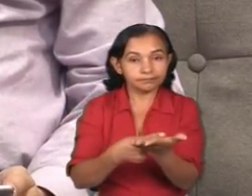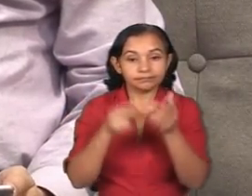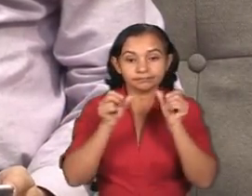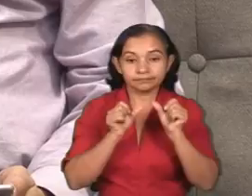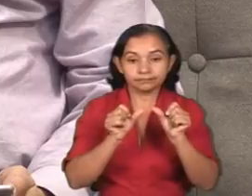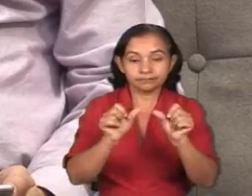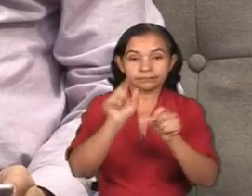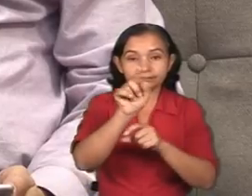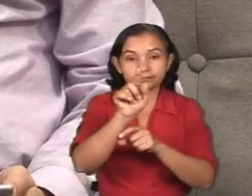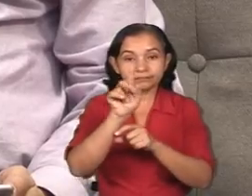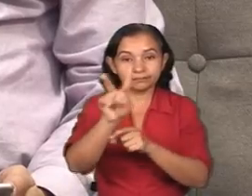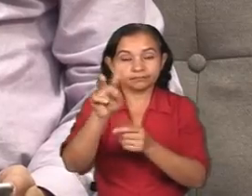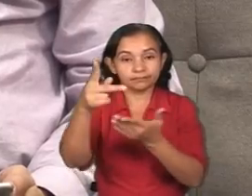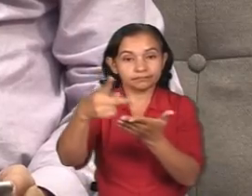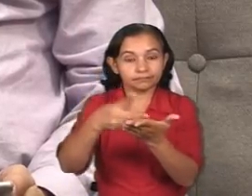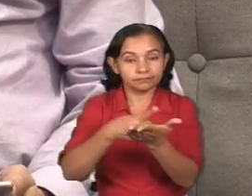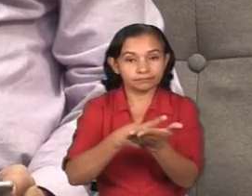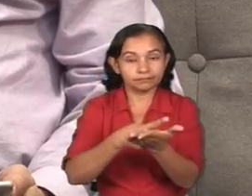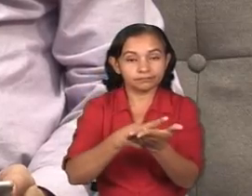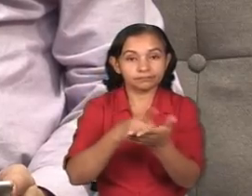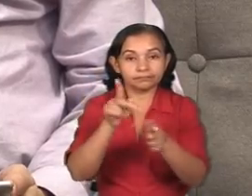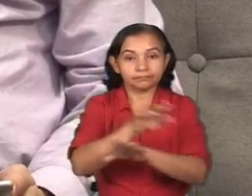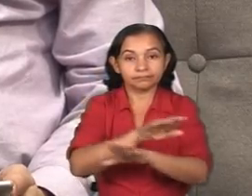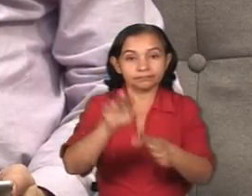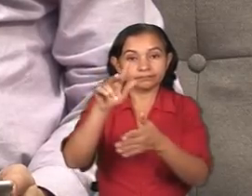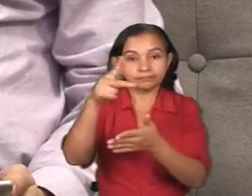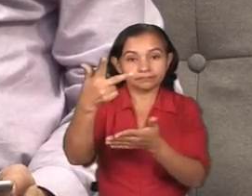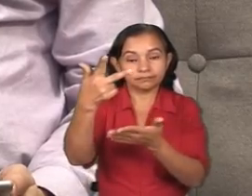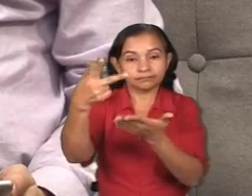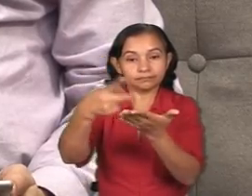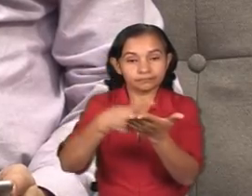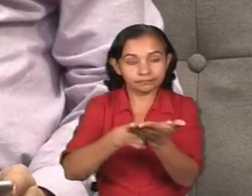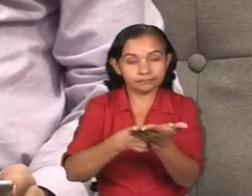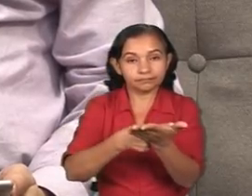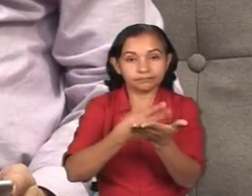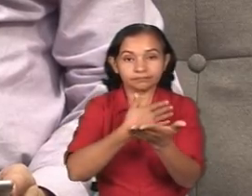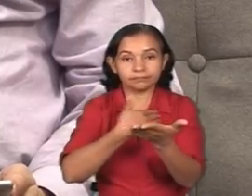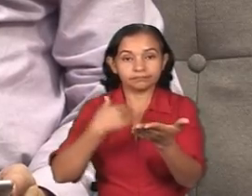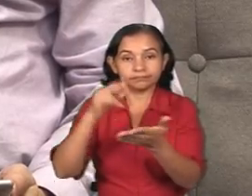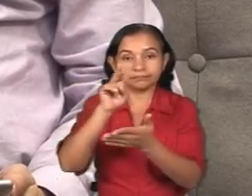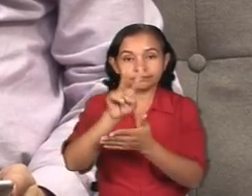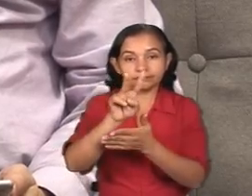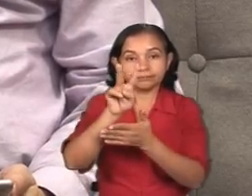continuar 12 proyectos. Nos va a permitir finalizar 8 proyectos para mejorar el servicio a